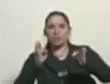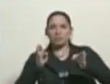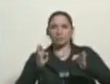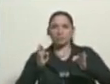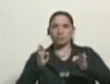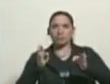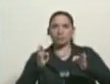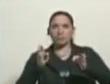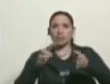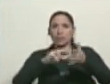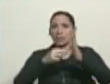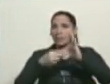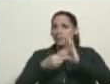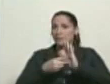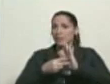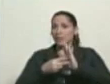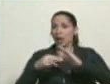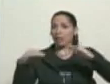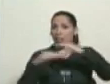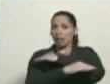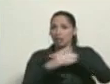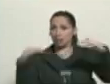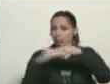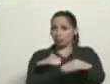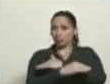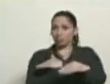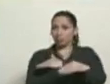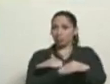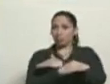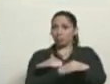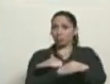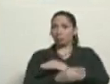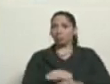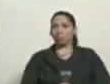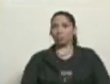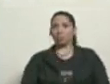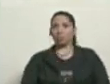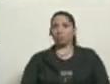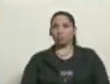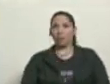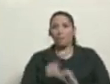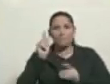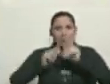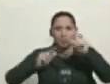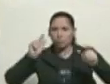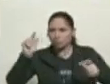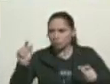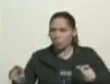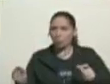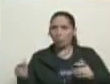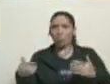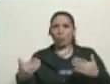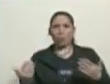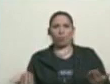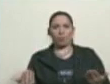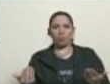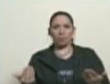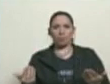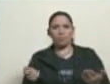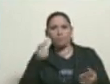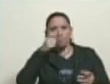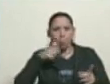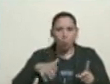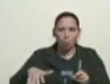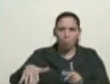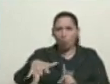que significa el tránsito de la ciudadanía, del